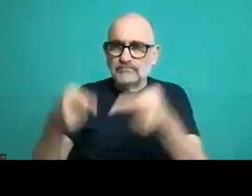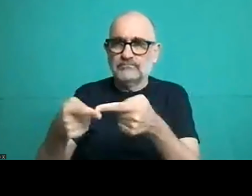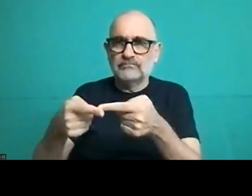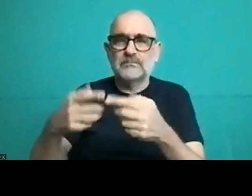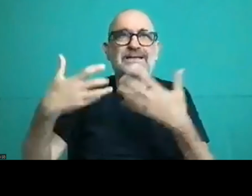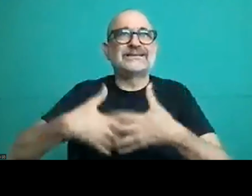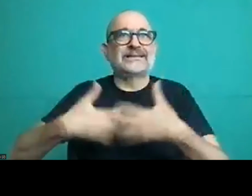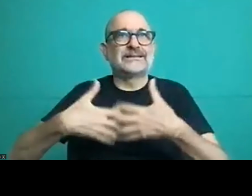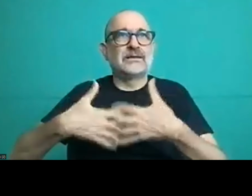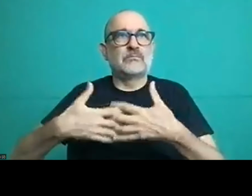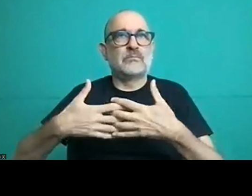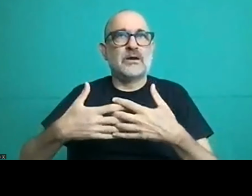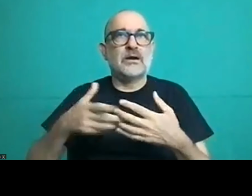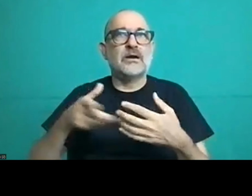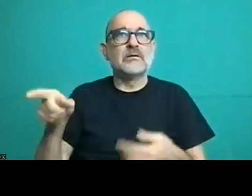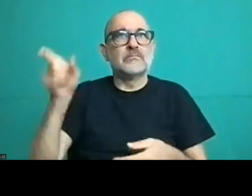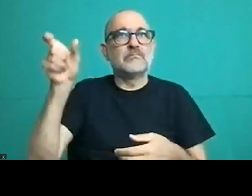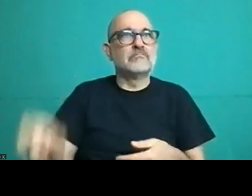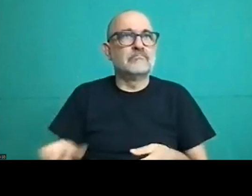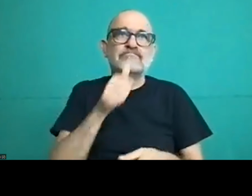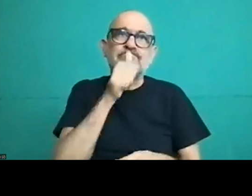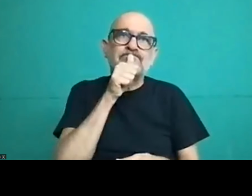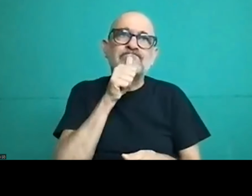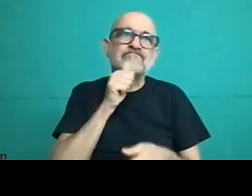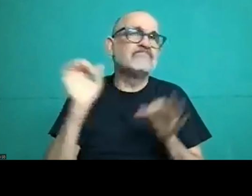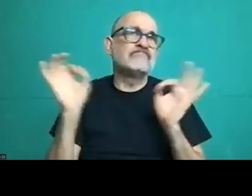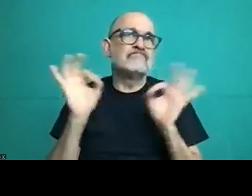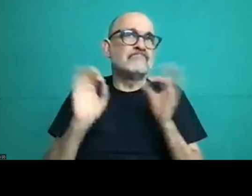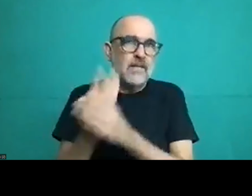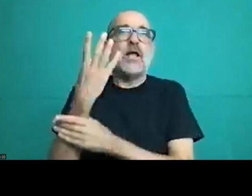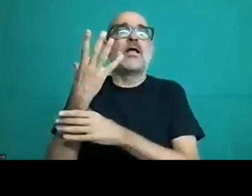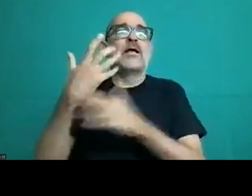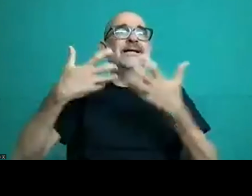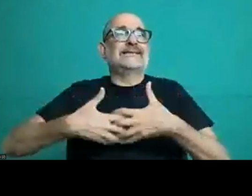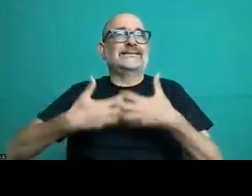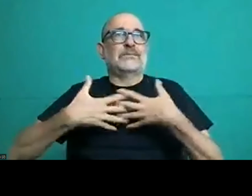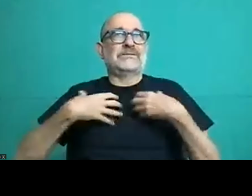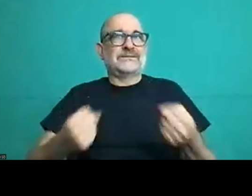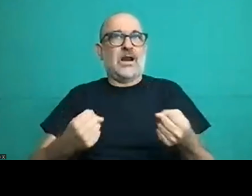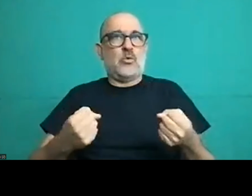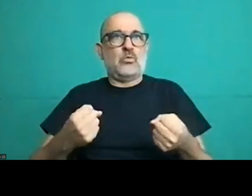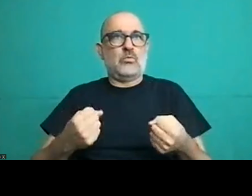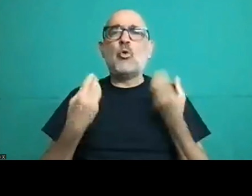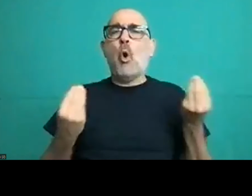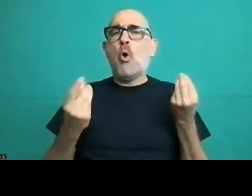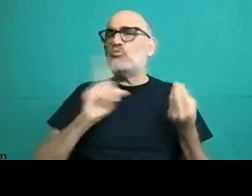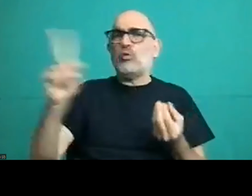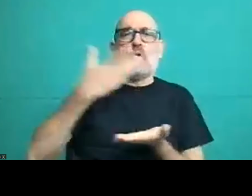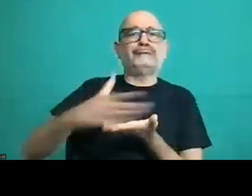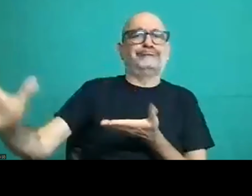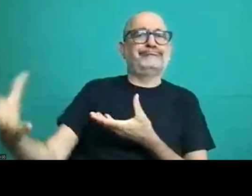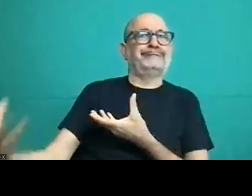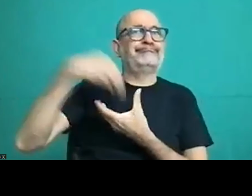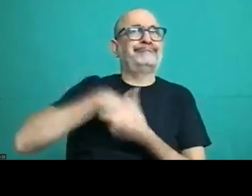incluirle? El paciente tiene que ser parte del equipo de salud en general, estar involucrado en todos los procesos que le